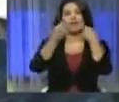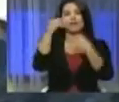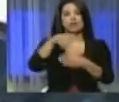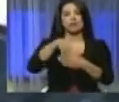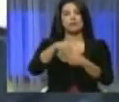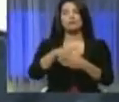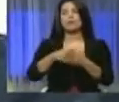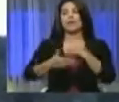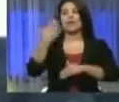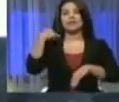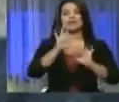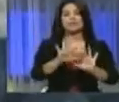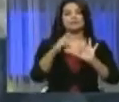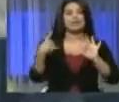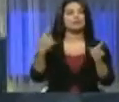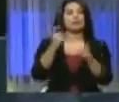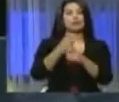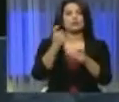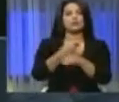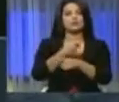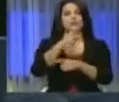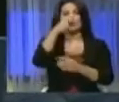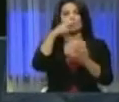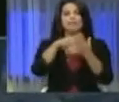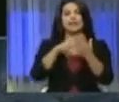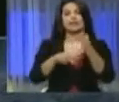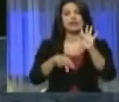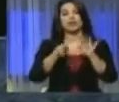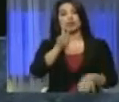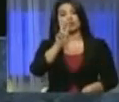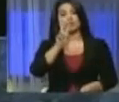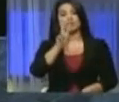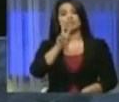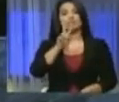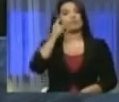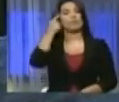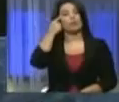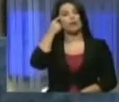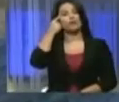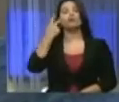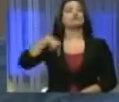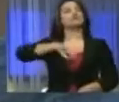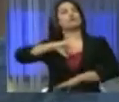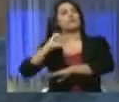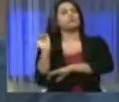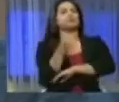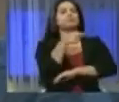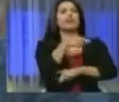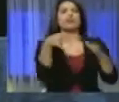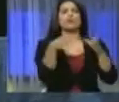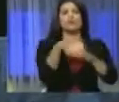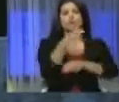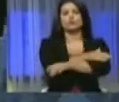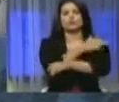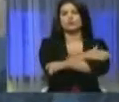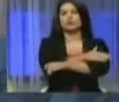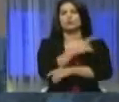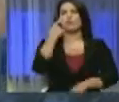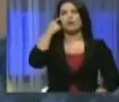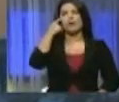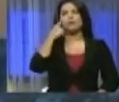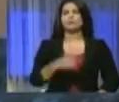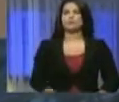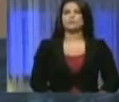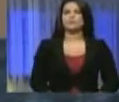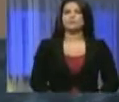16 de agosto del 2012. Uno de los años que revolcamos a la oligarquía. Al majunche lechero lo llamaban,